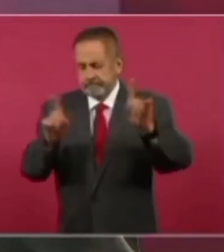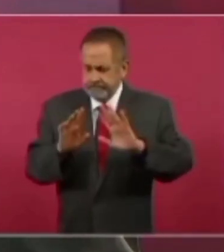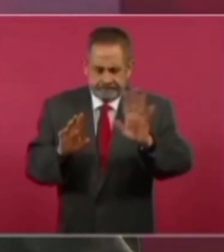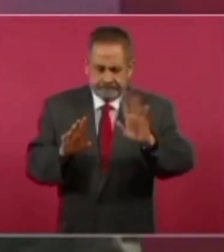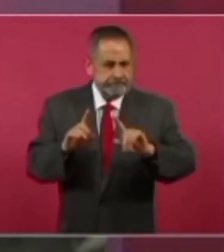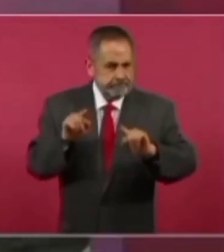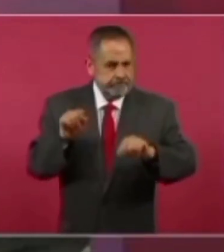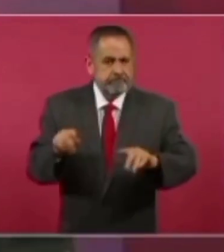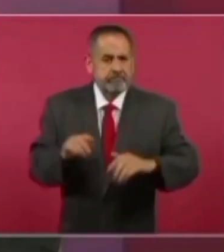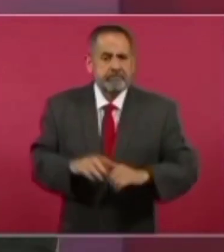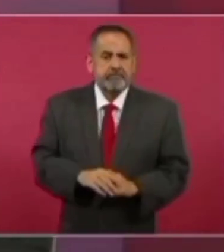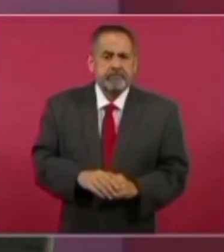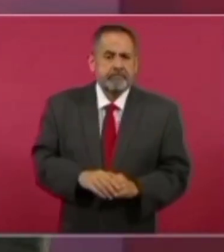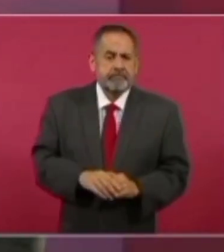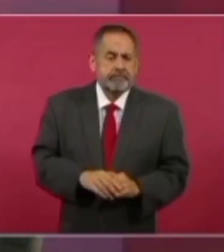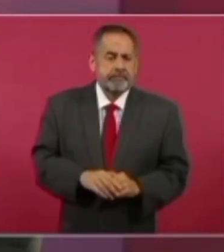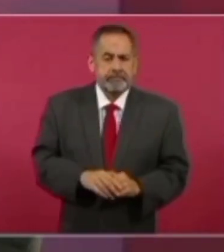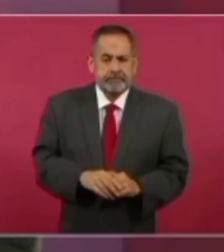que